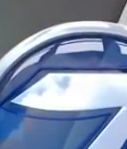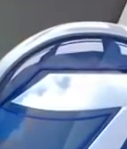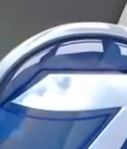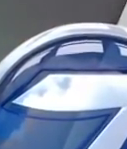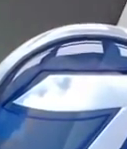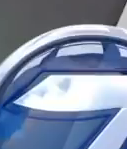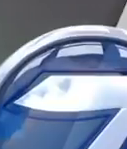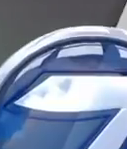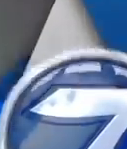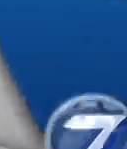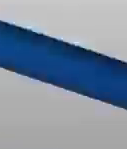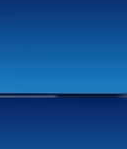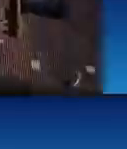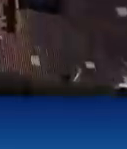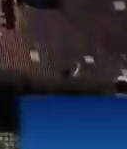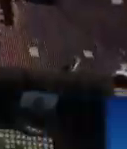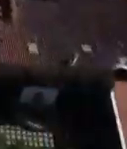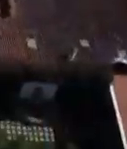a inicios de semana.